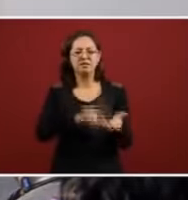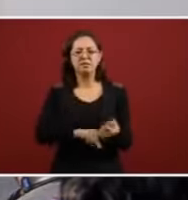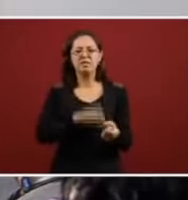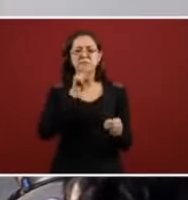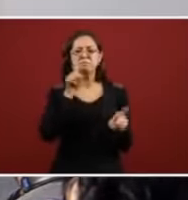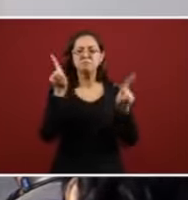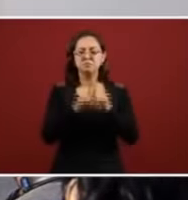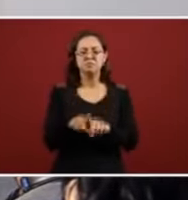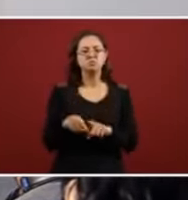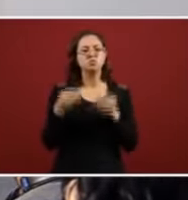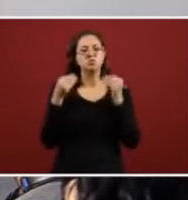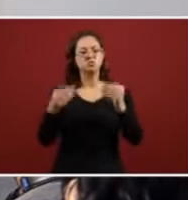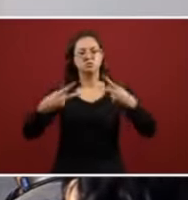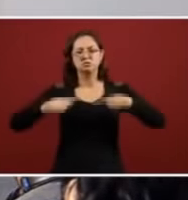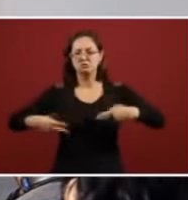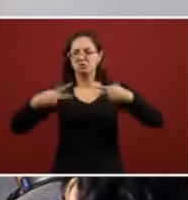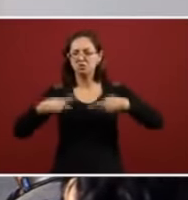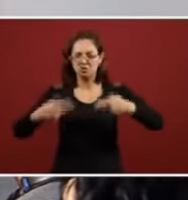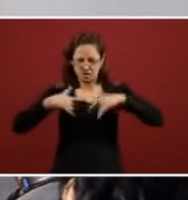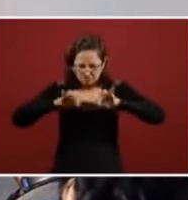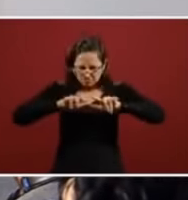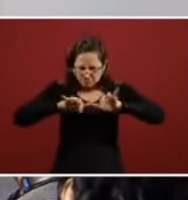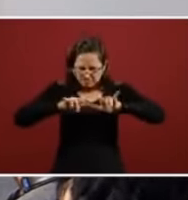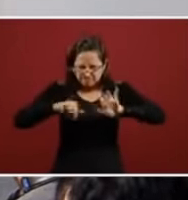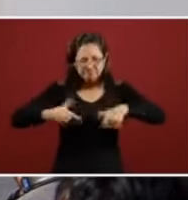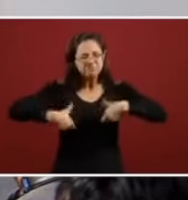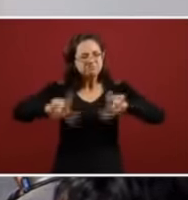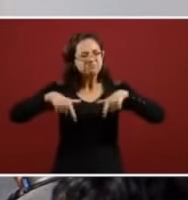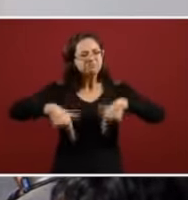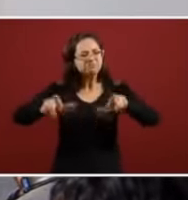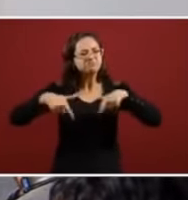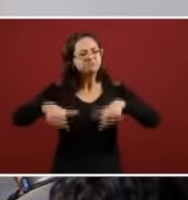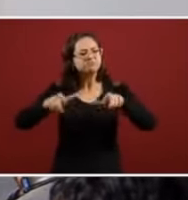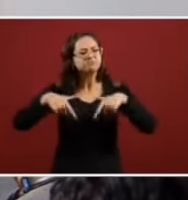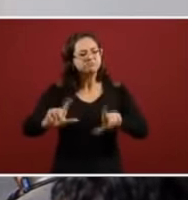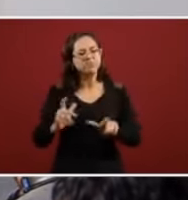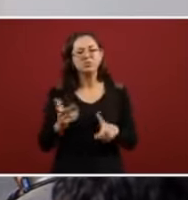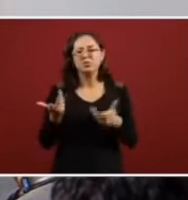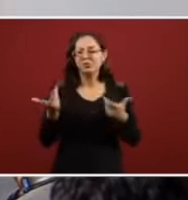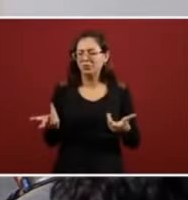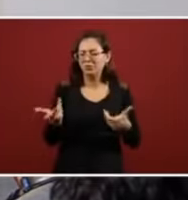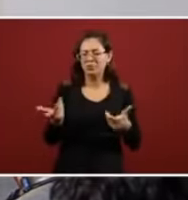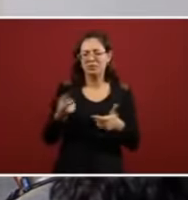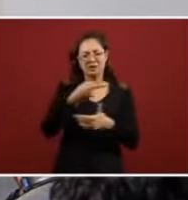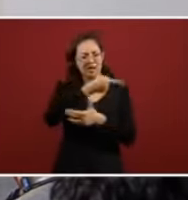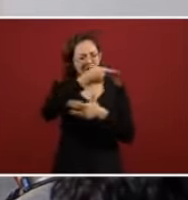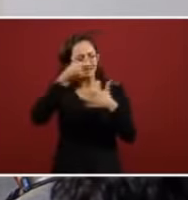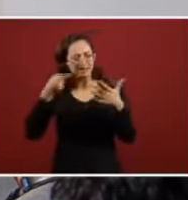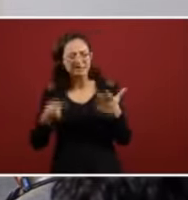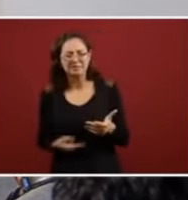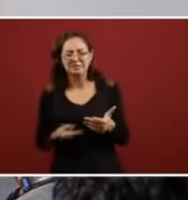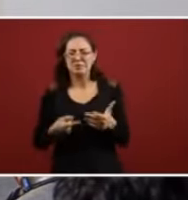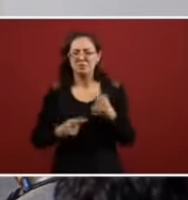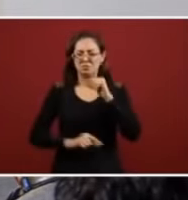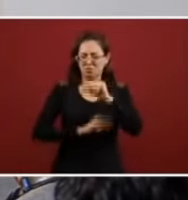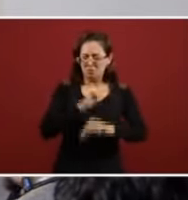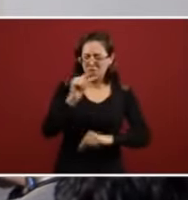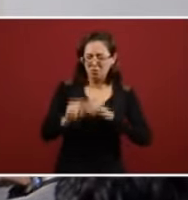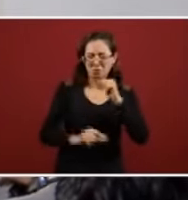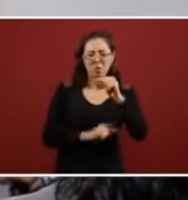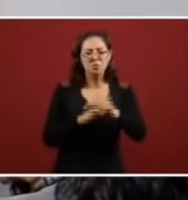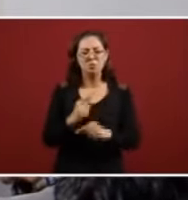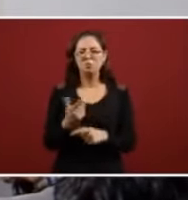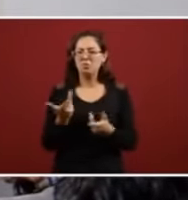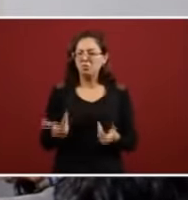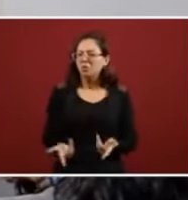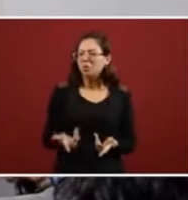bots junto con todo ello acciones no convencionales están ensuciando el avance de